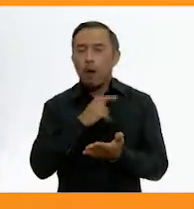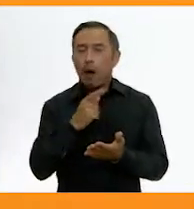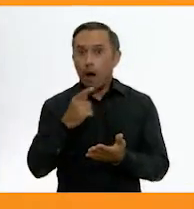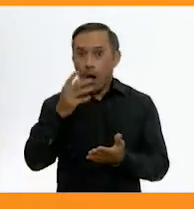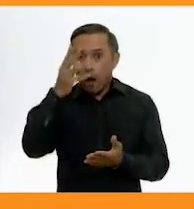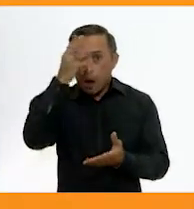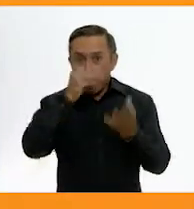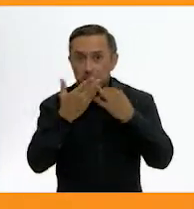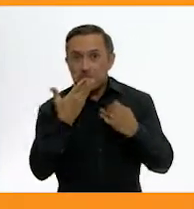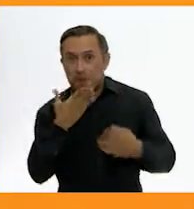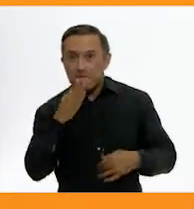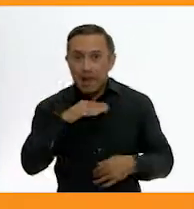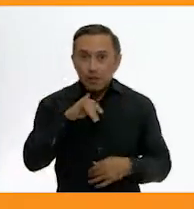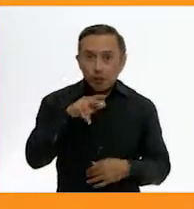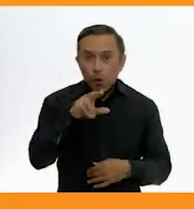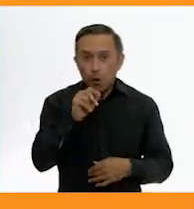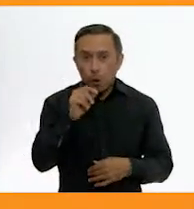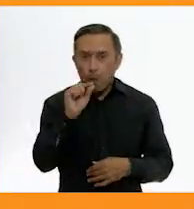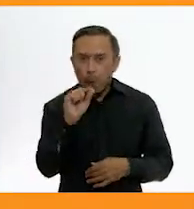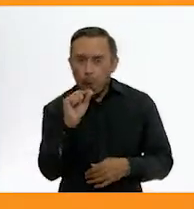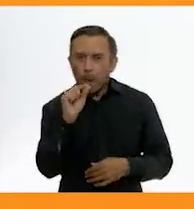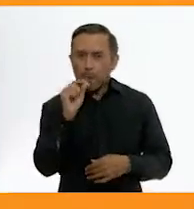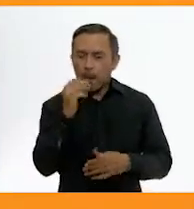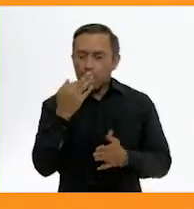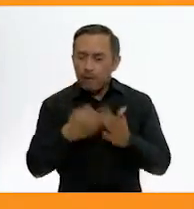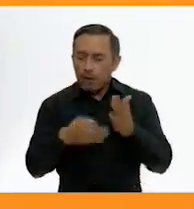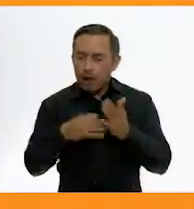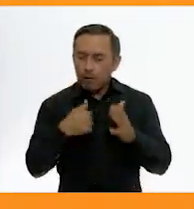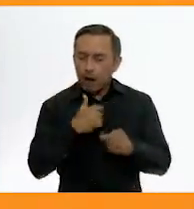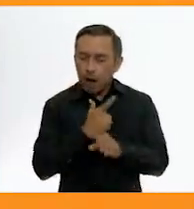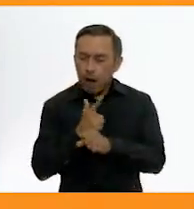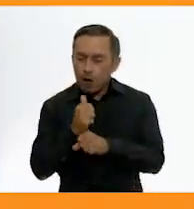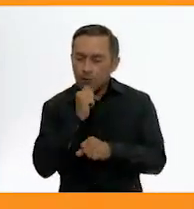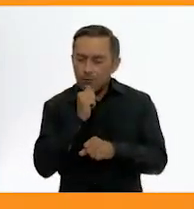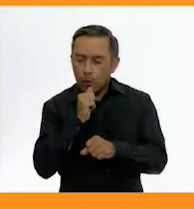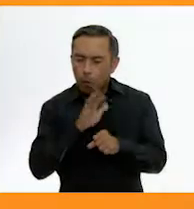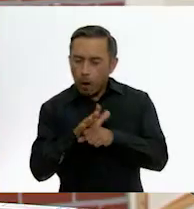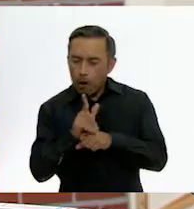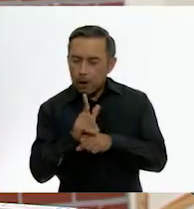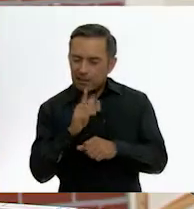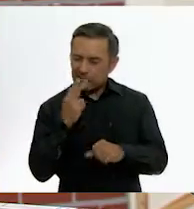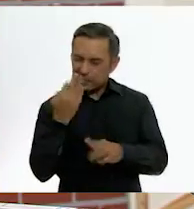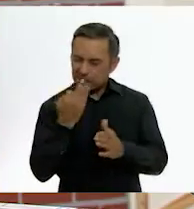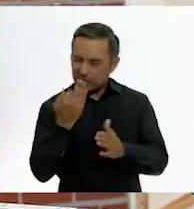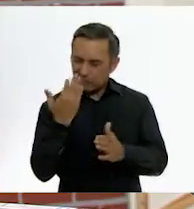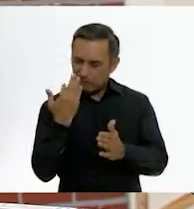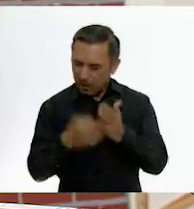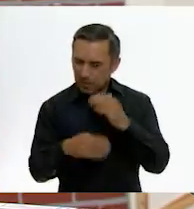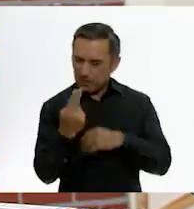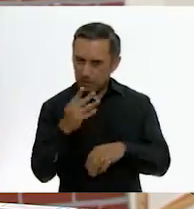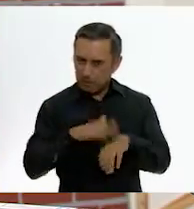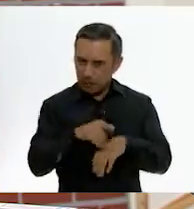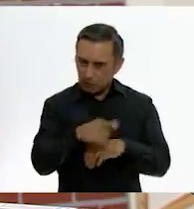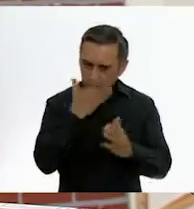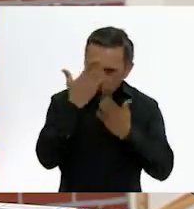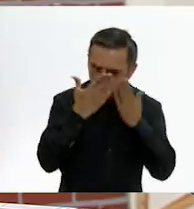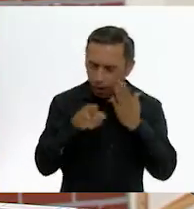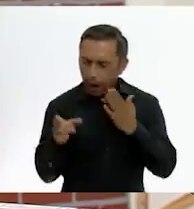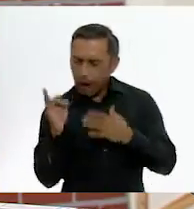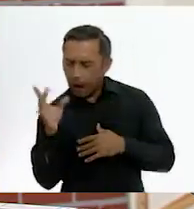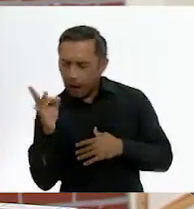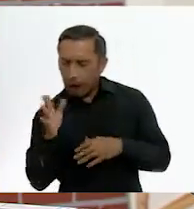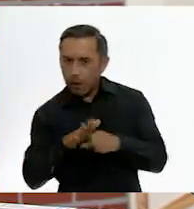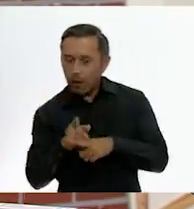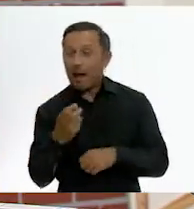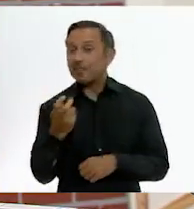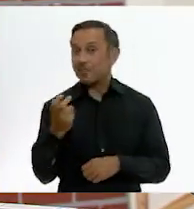en donde tenemos que reforzar nuestros conocimientos y nuestro estudio así es el cuestionario nos va a permitir prepararnos